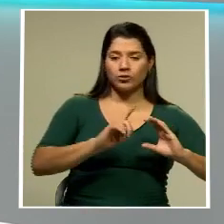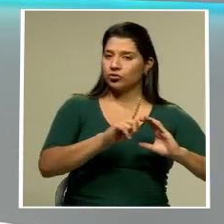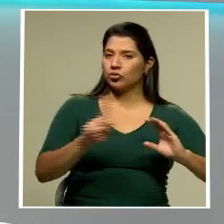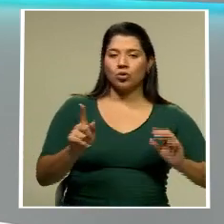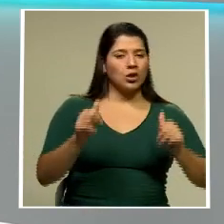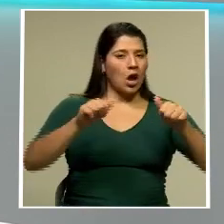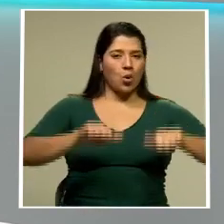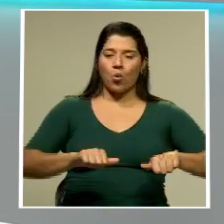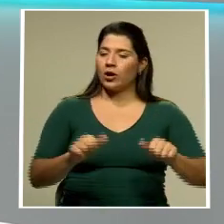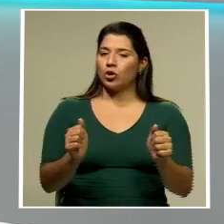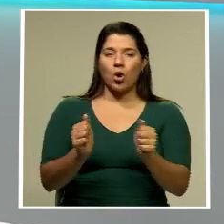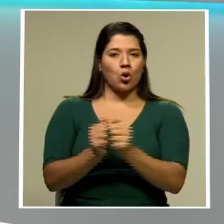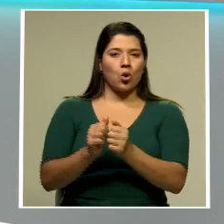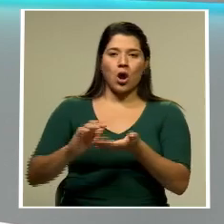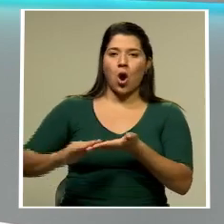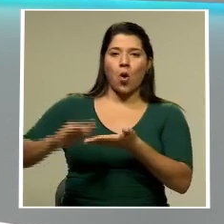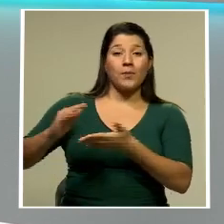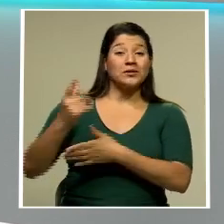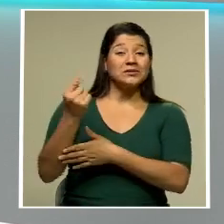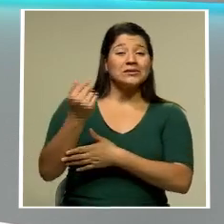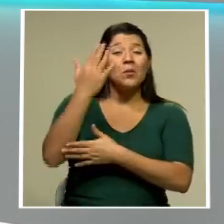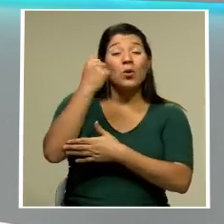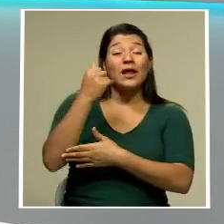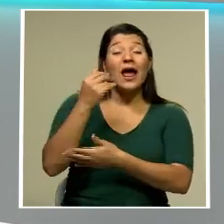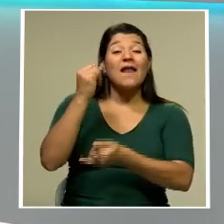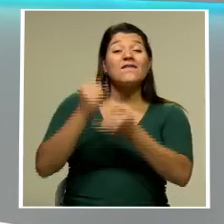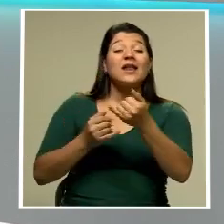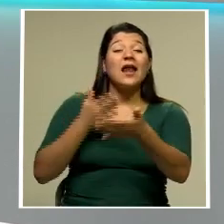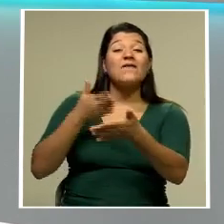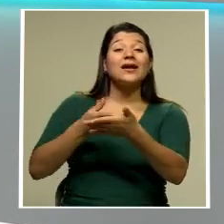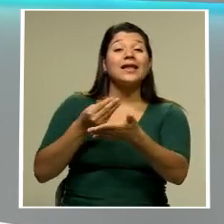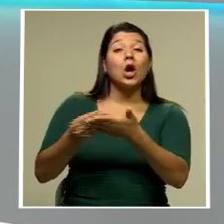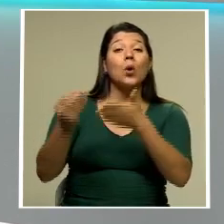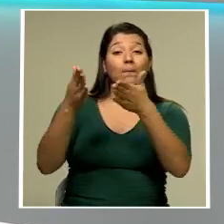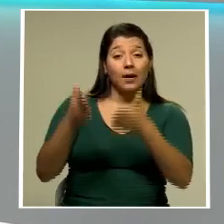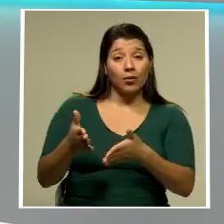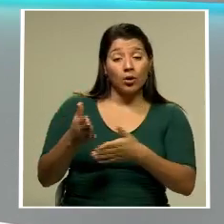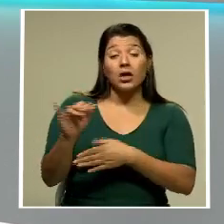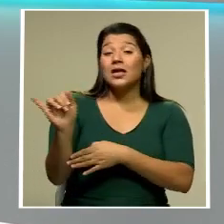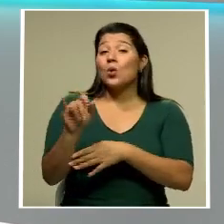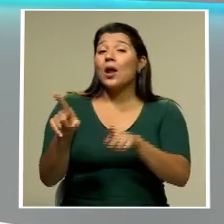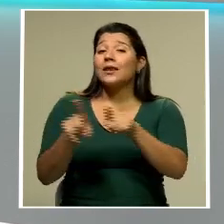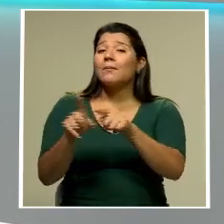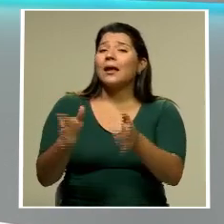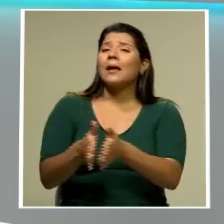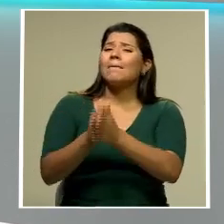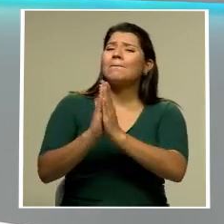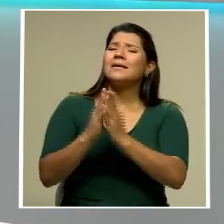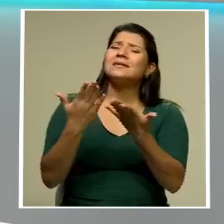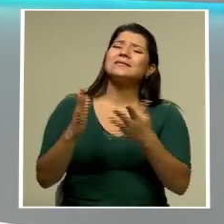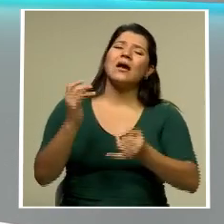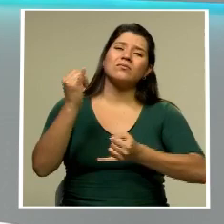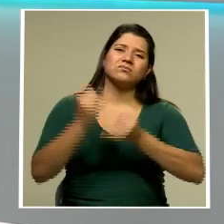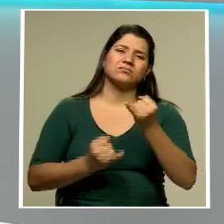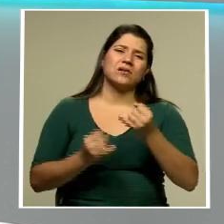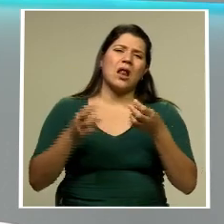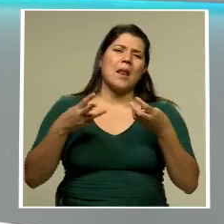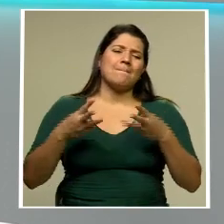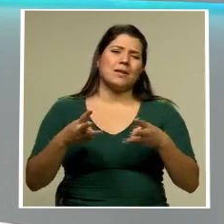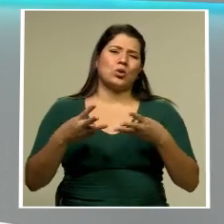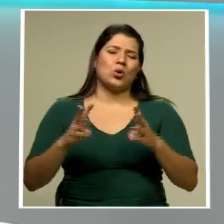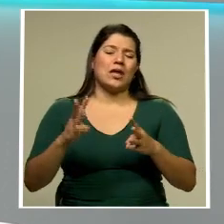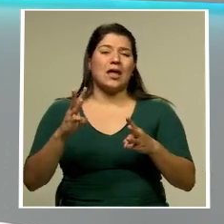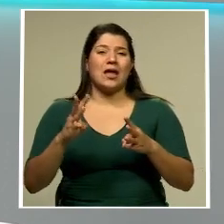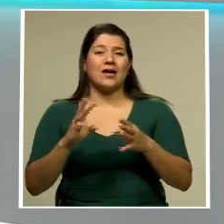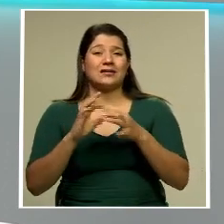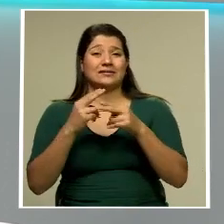a este aumento porque afecta al consumidor final y a su vez solicita que se ponga fin al modelo